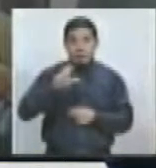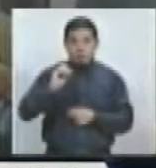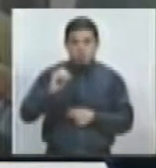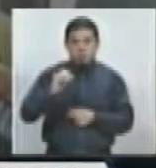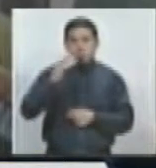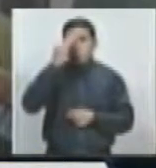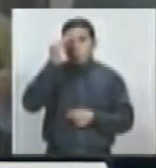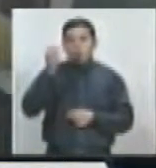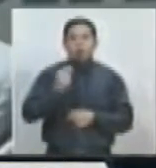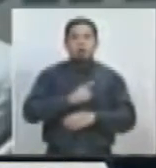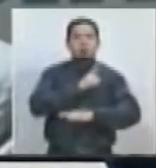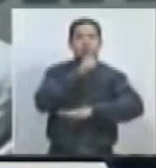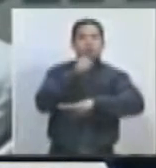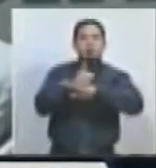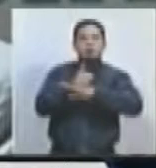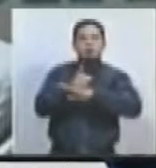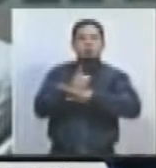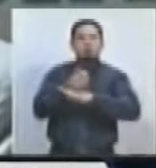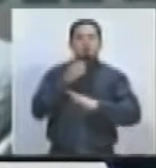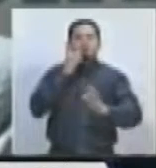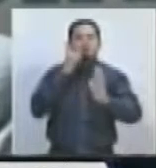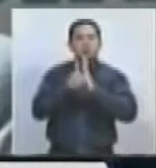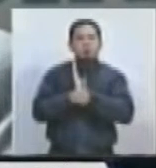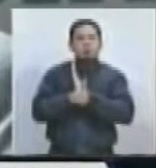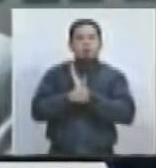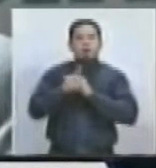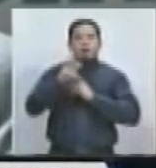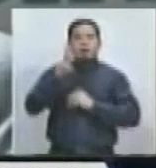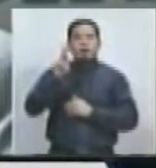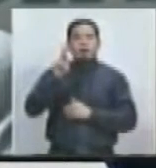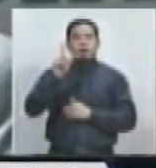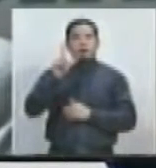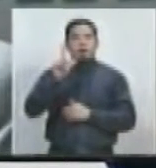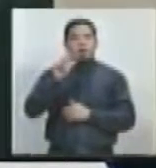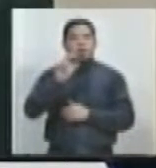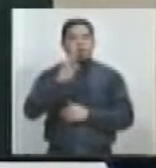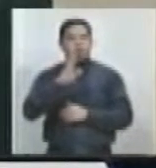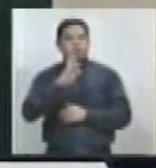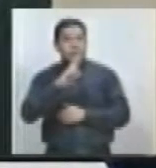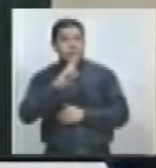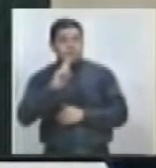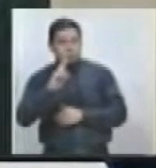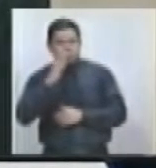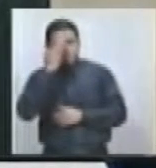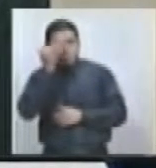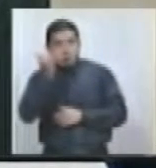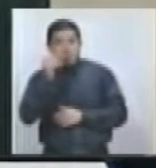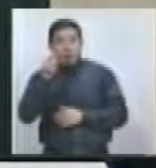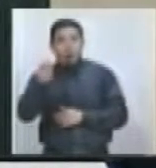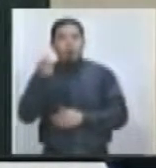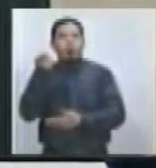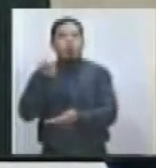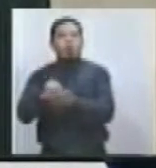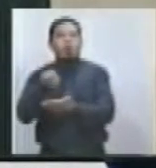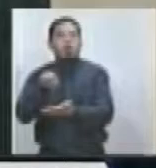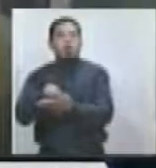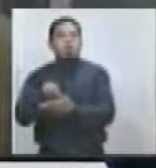el ex asambleísta Kleber Jiménez en julio de este año. Según la denuncia, Chiriboga adquirió una casa en Tumbaco